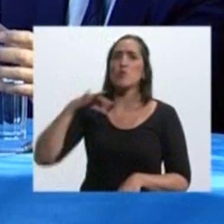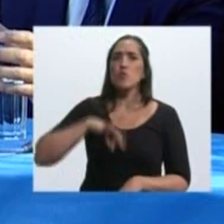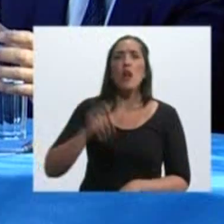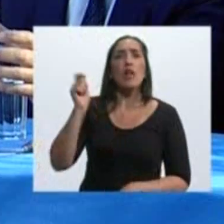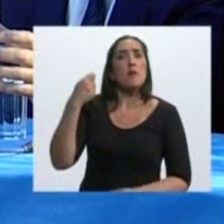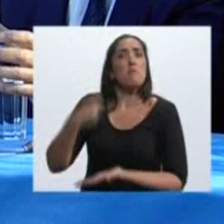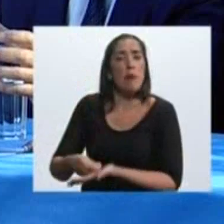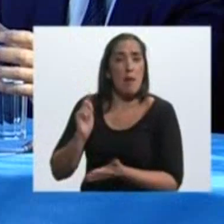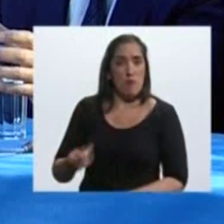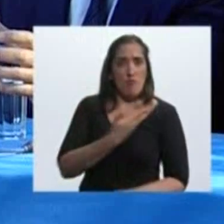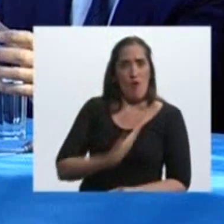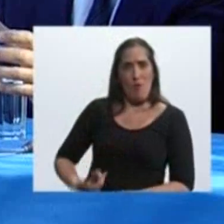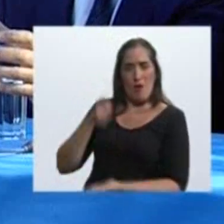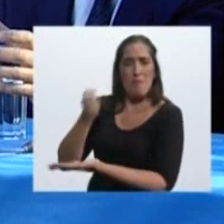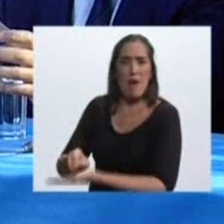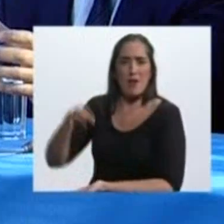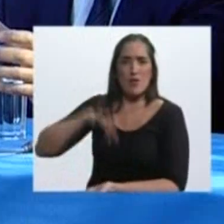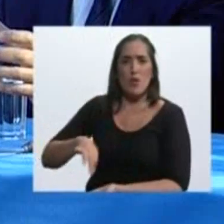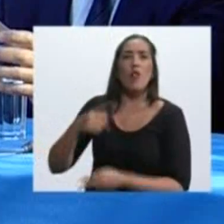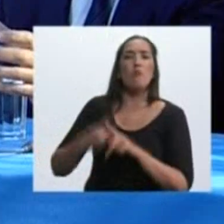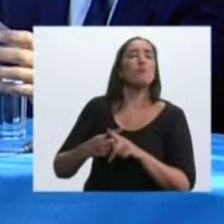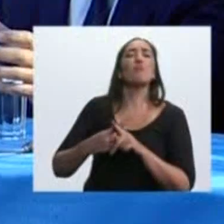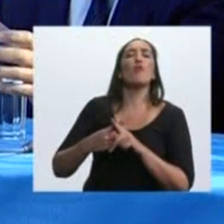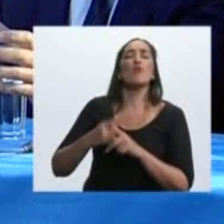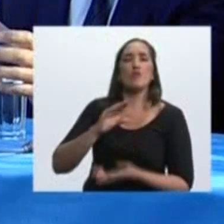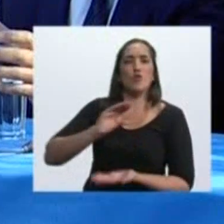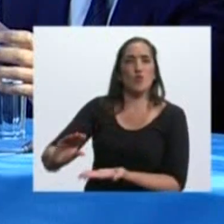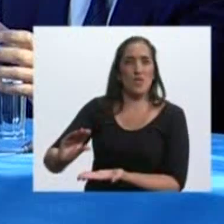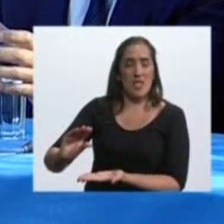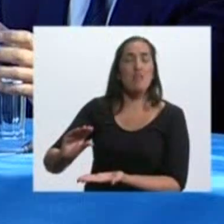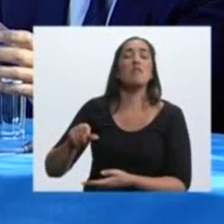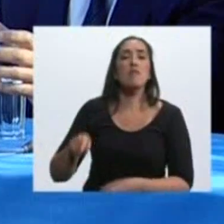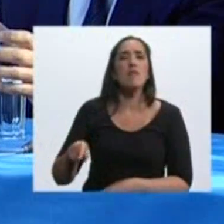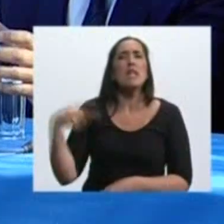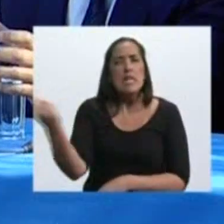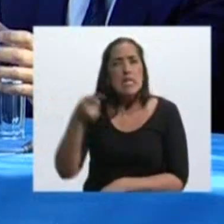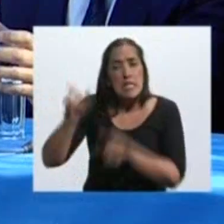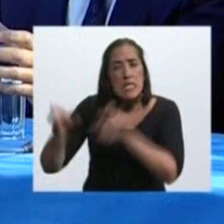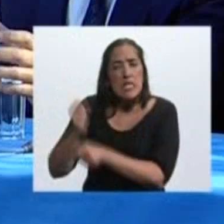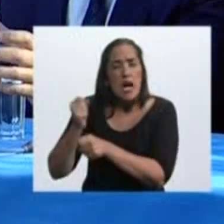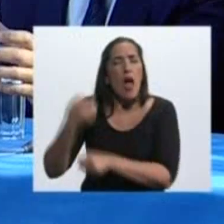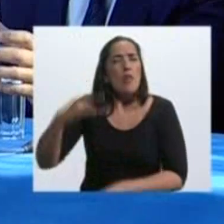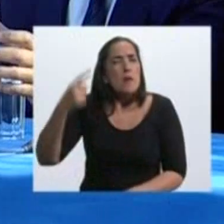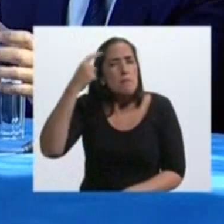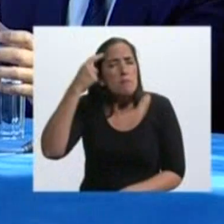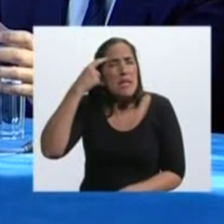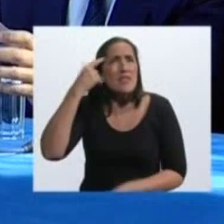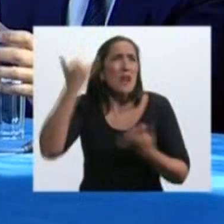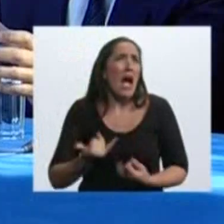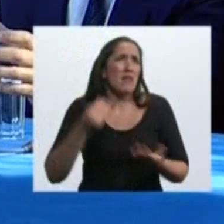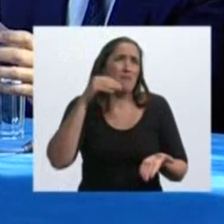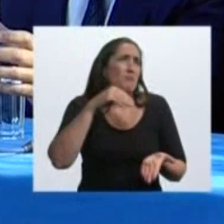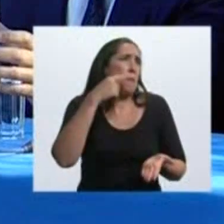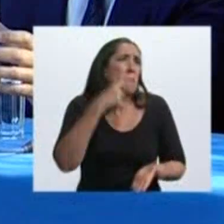pagados por el Estado a través de los subsidios, para que por favor piensen en los miles y miles de